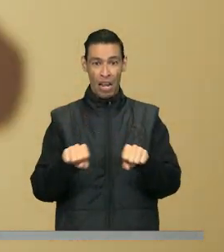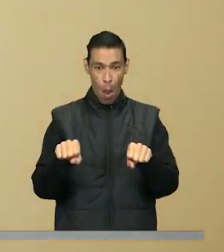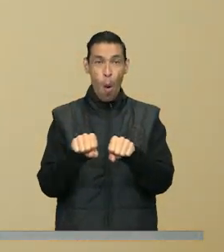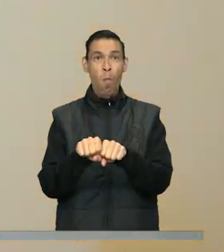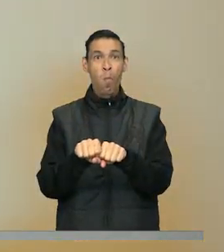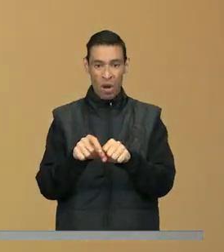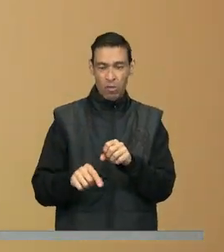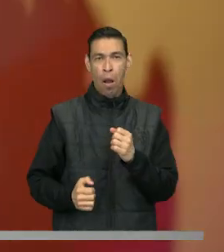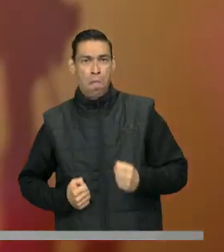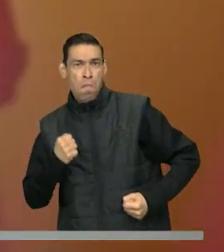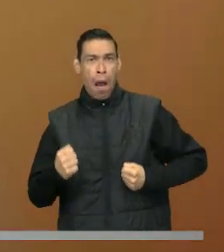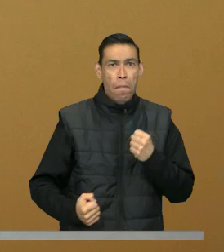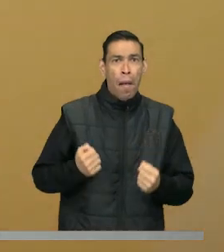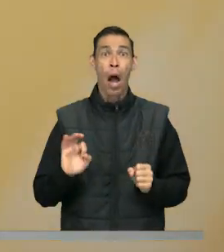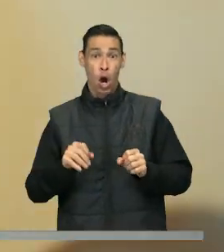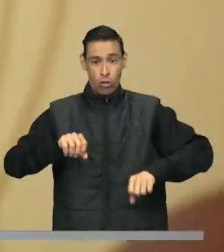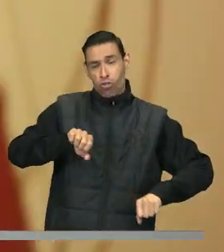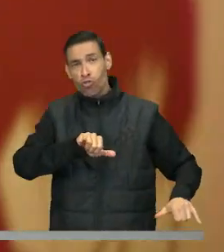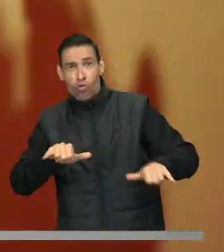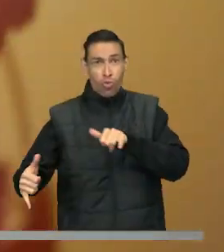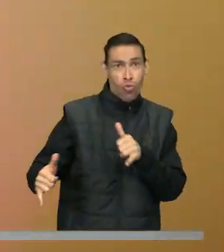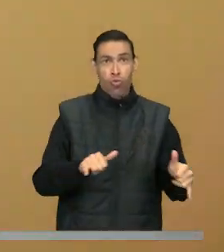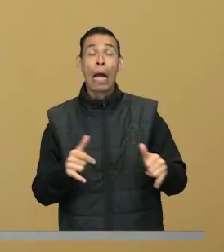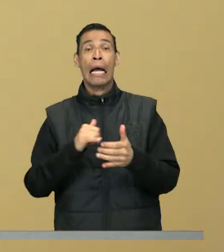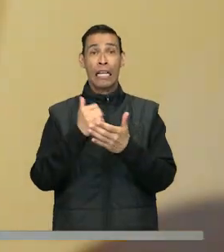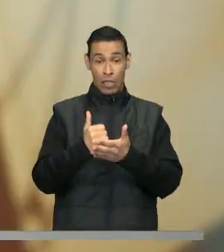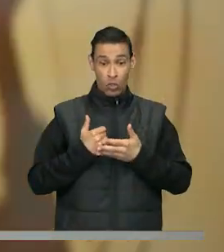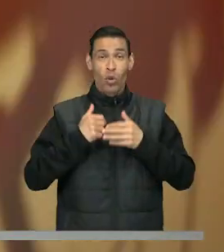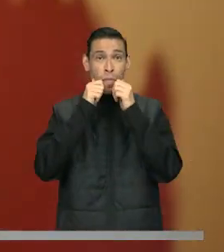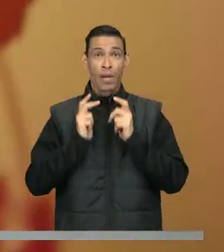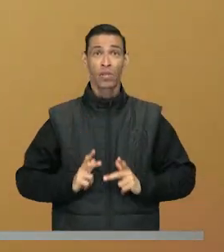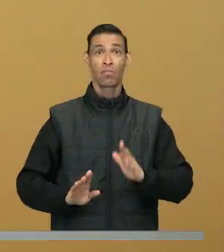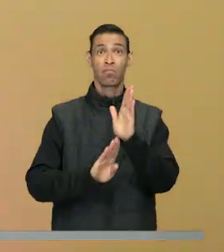haya la fortaleza del ser humano para emprender sus cosas.